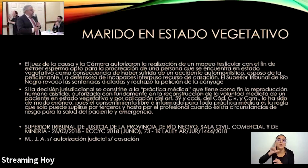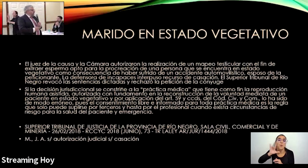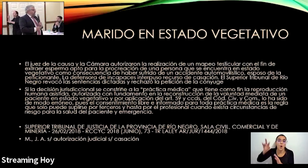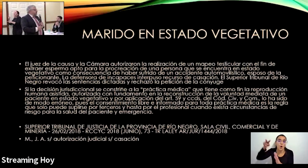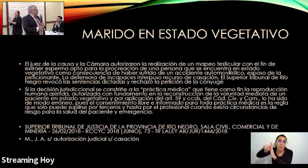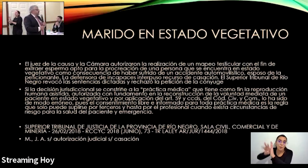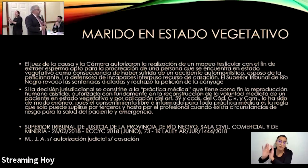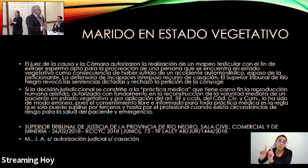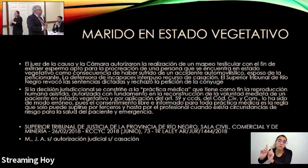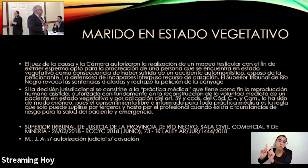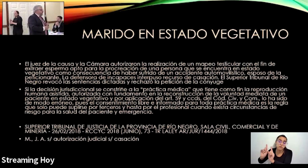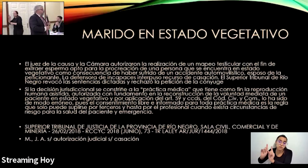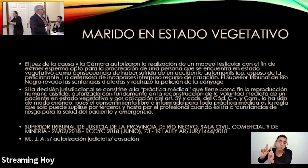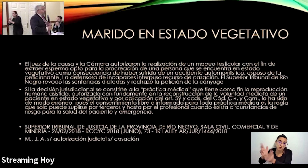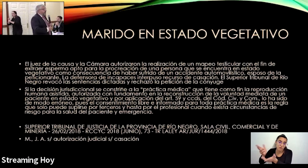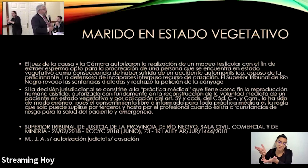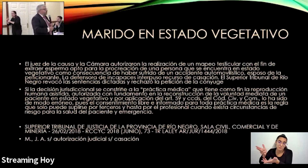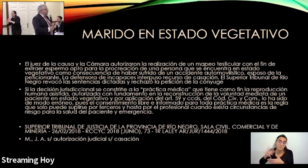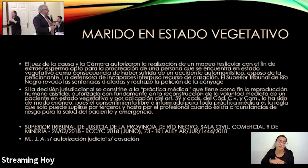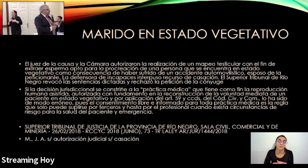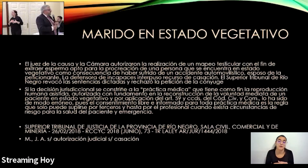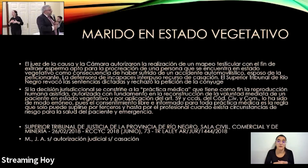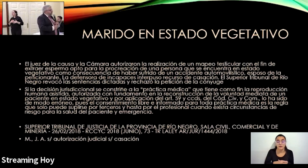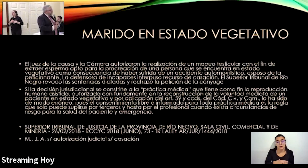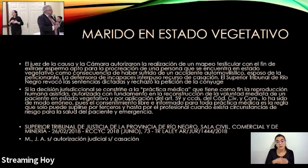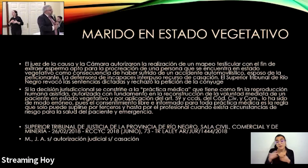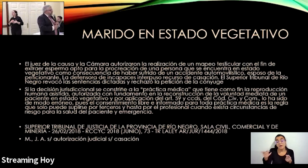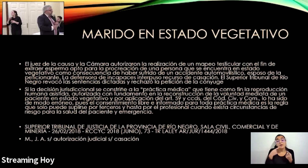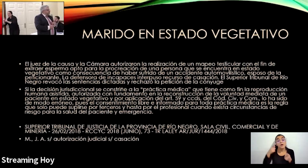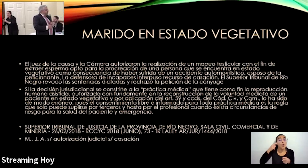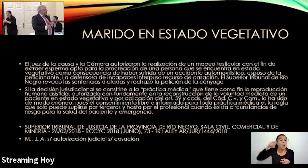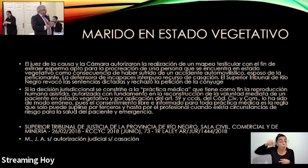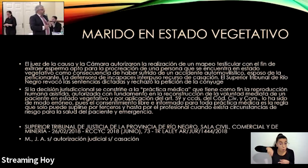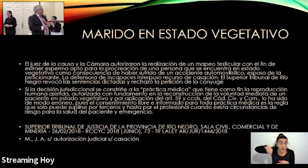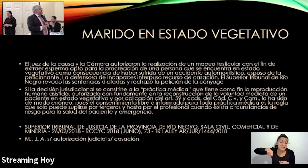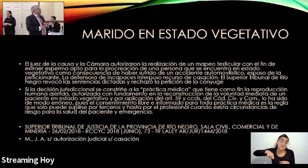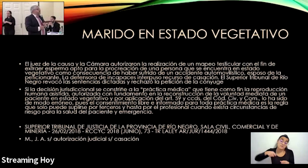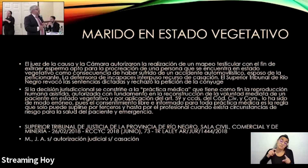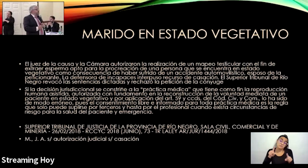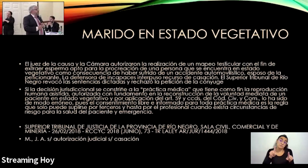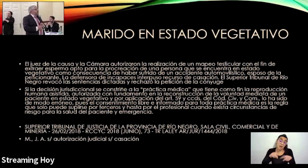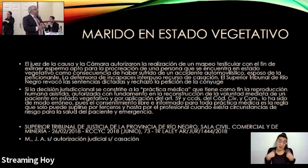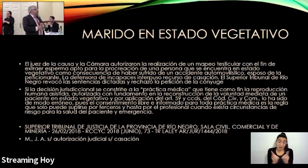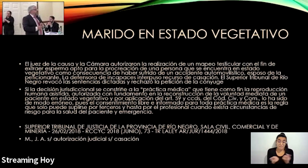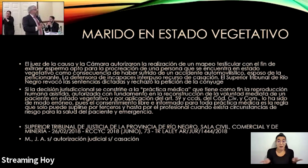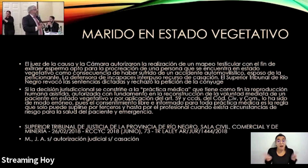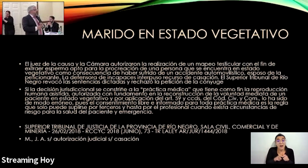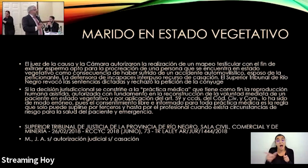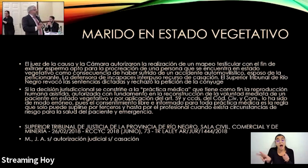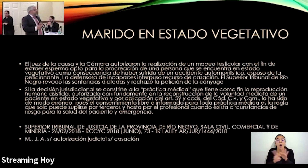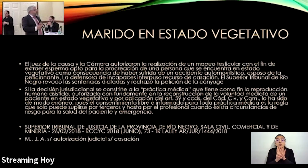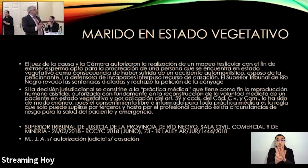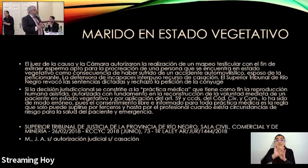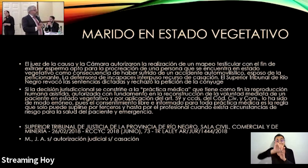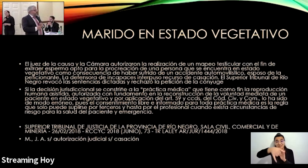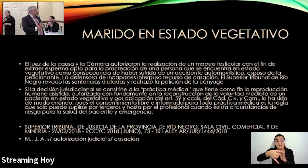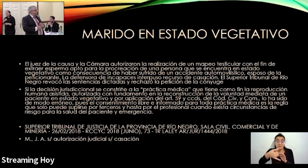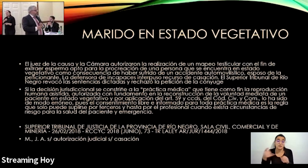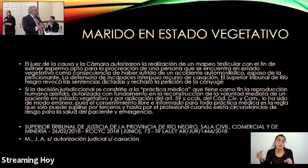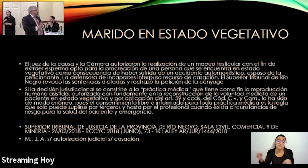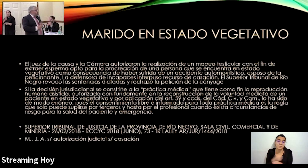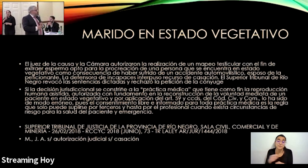¿Sí? El caso fue así. El juez de la causa y la Cámara autorizaron la realización de un